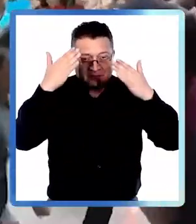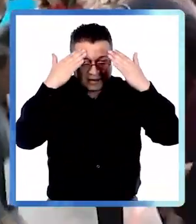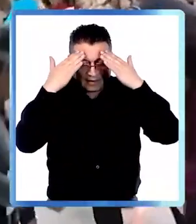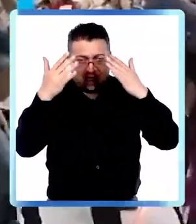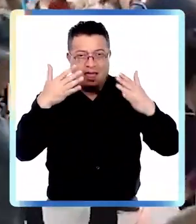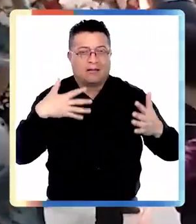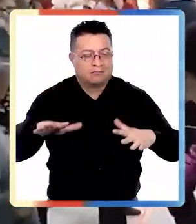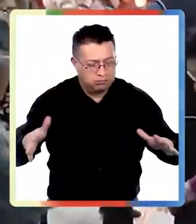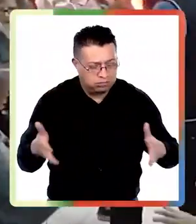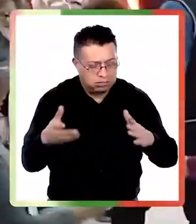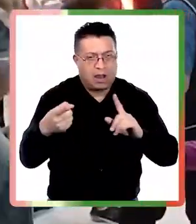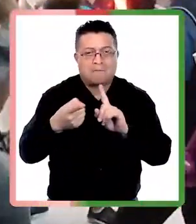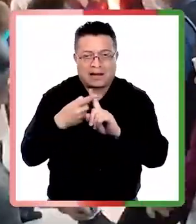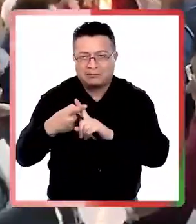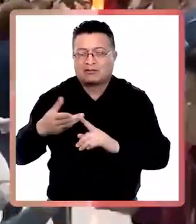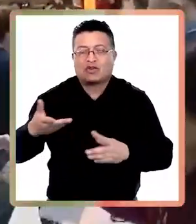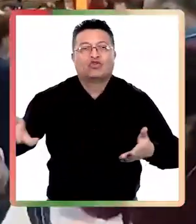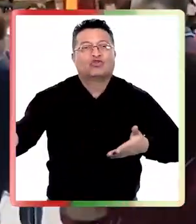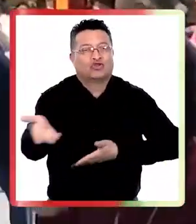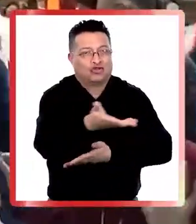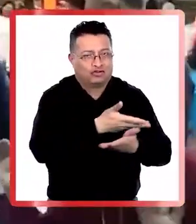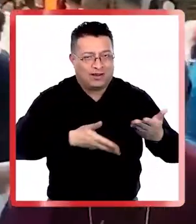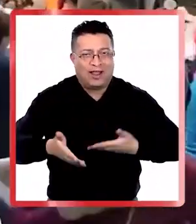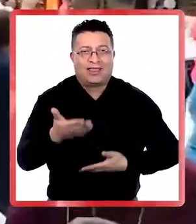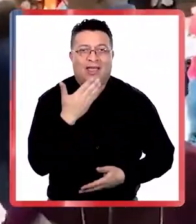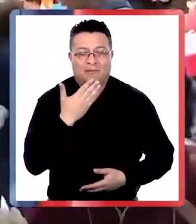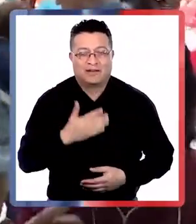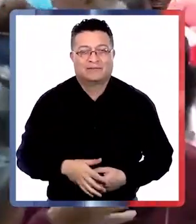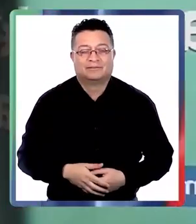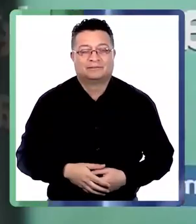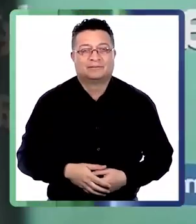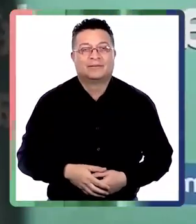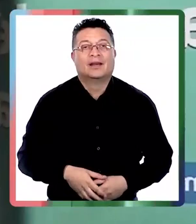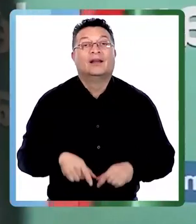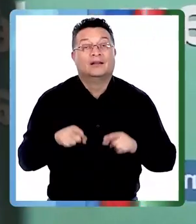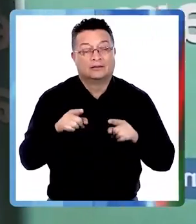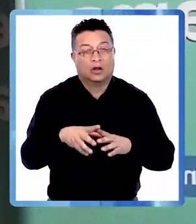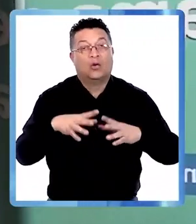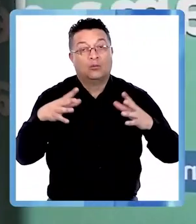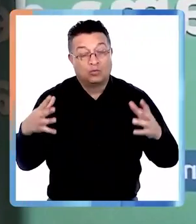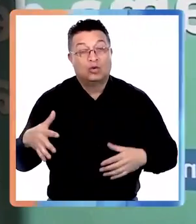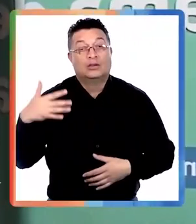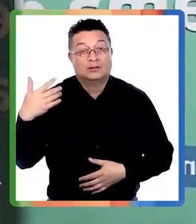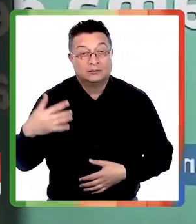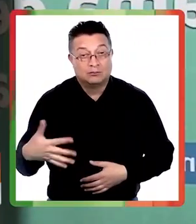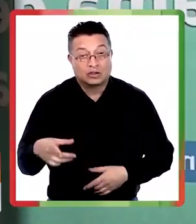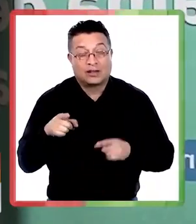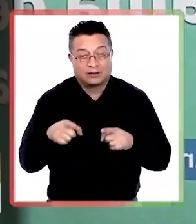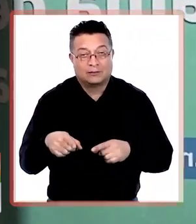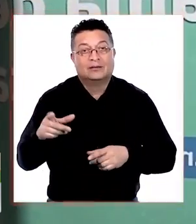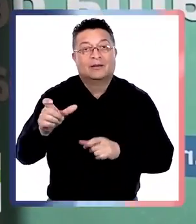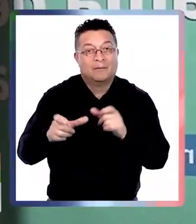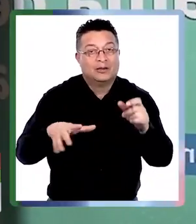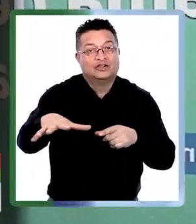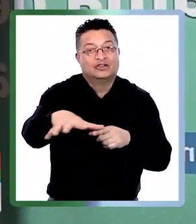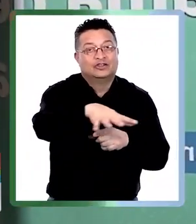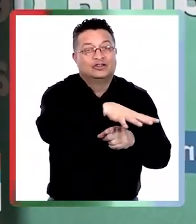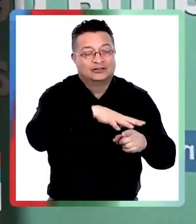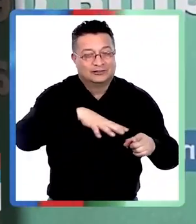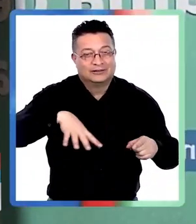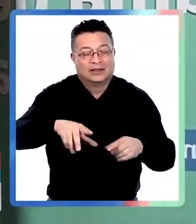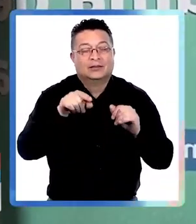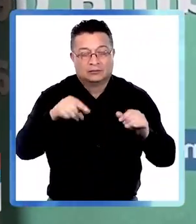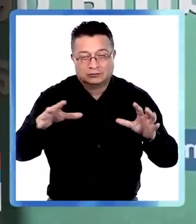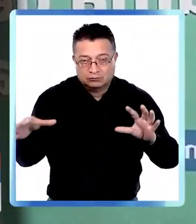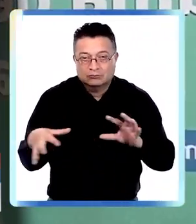física y mental, así como la participación social. Es muy importante el estar el día de hoy acá en la Sociedad de Hermógenes